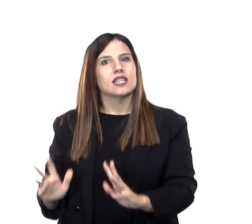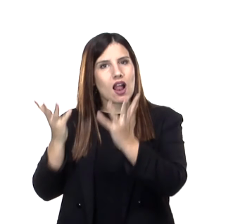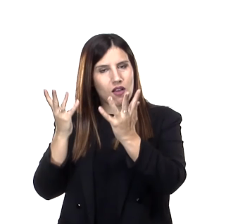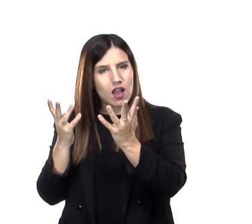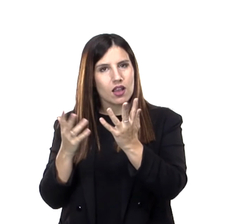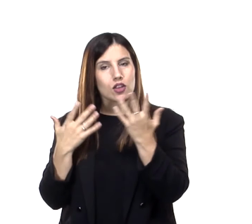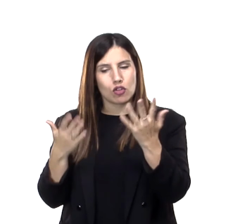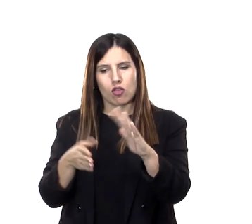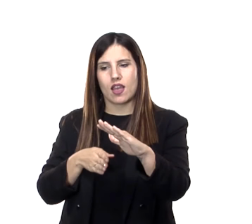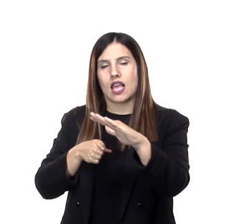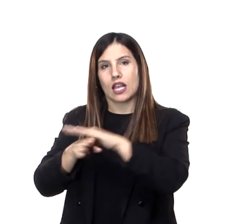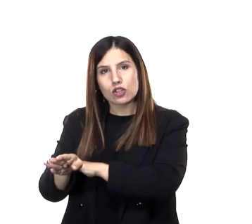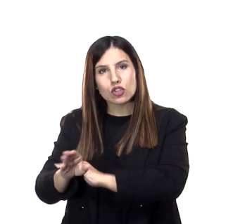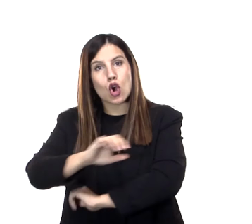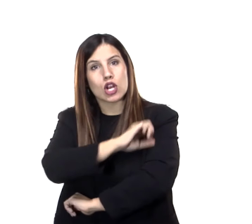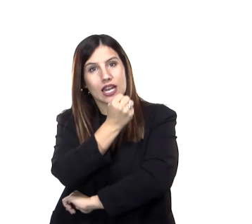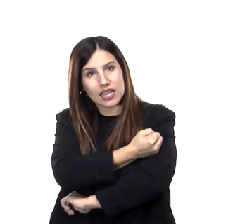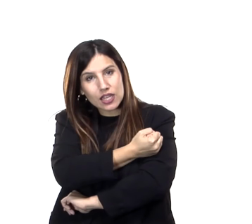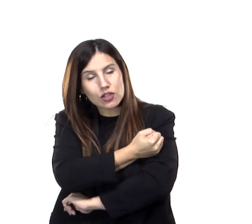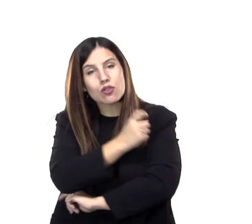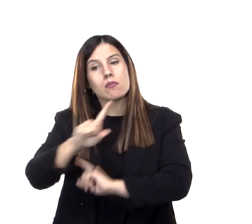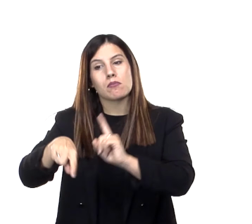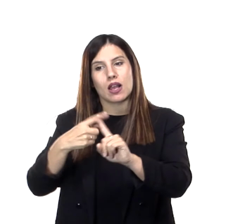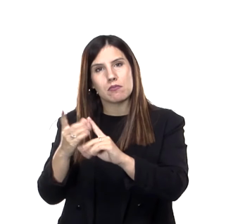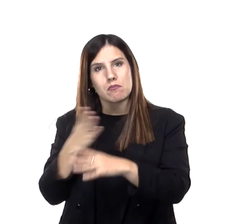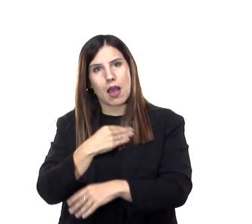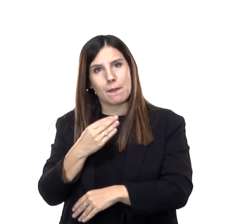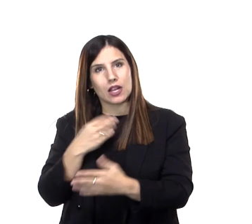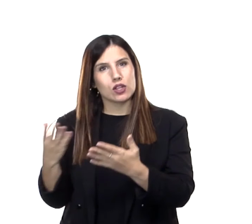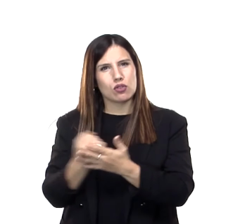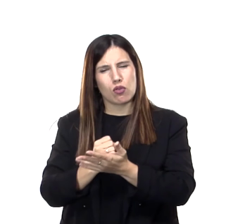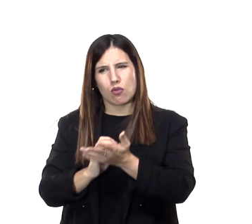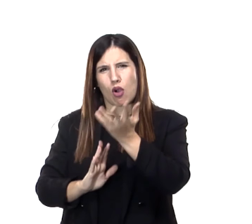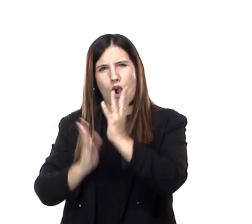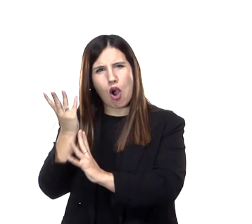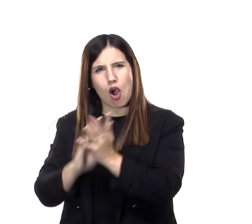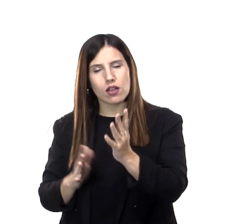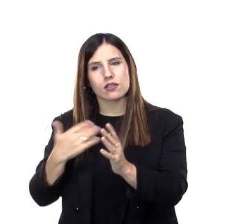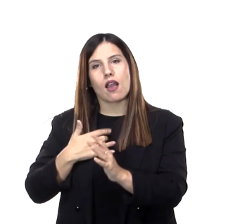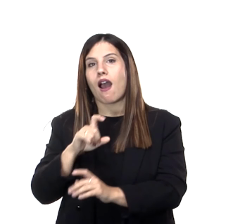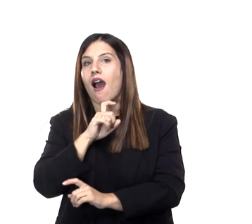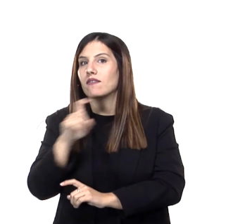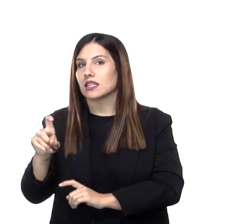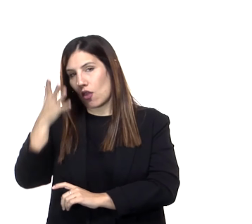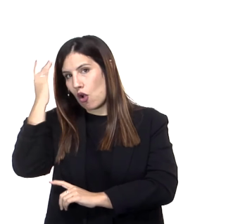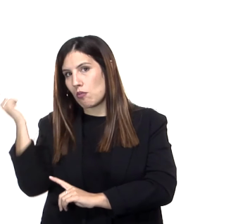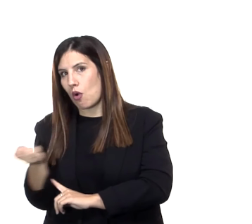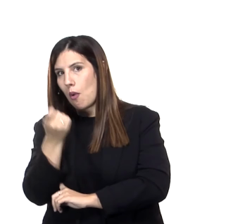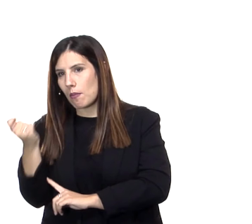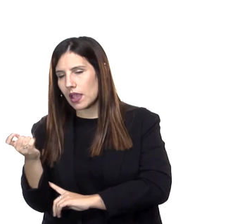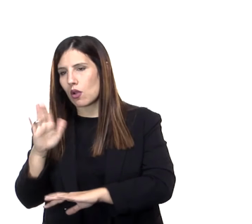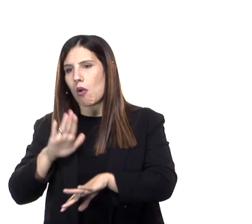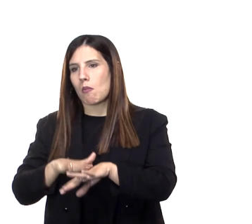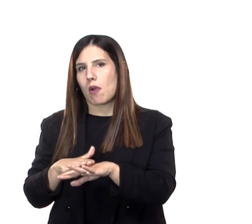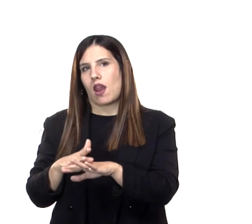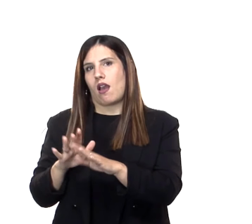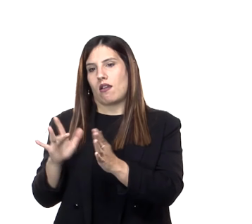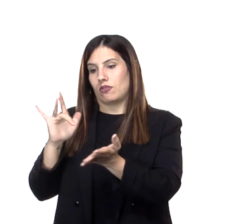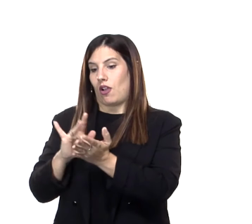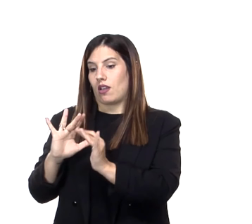incendió los archivos y tenía un plan con los bomberos para que los bomberos llegaran tarde y usaran más agua de la necesaria para destruir los